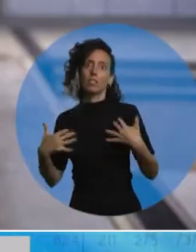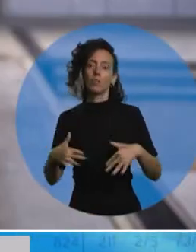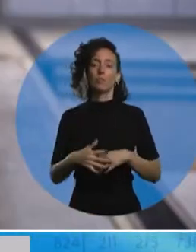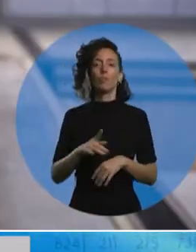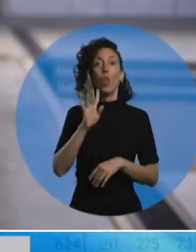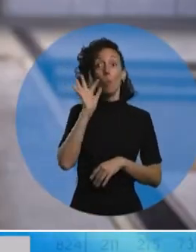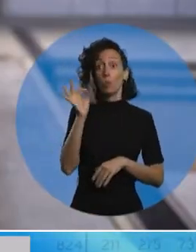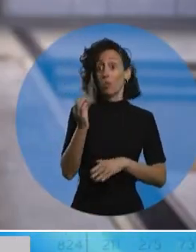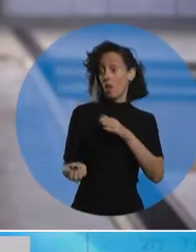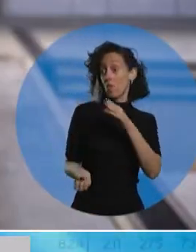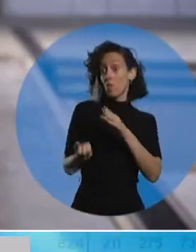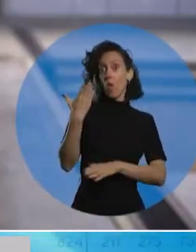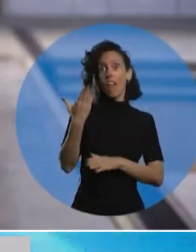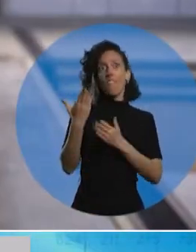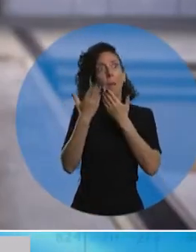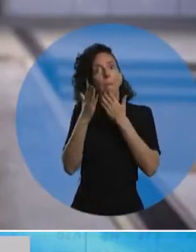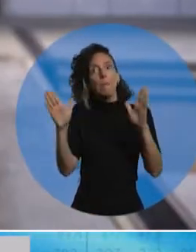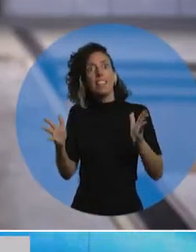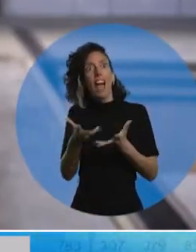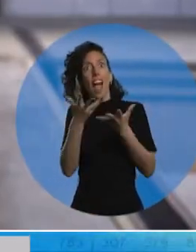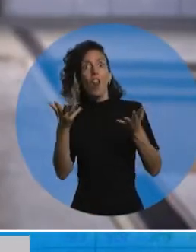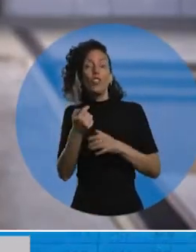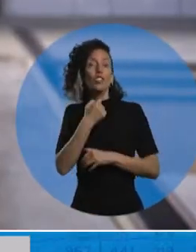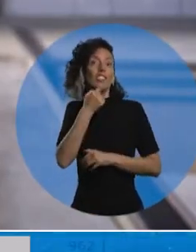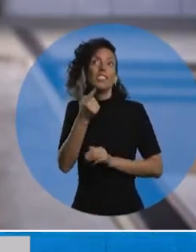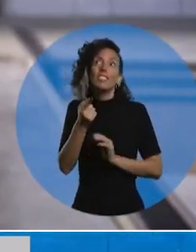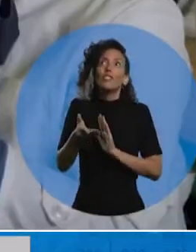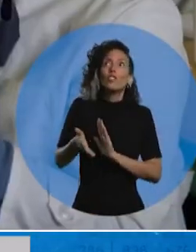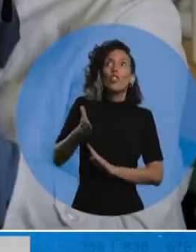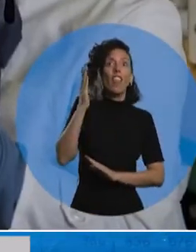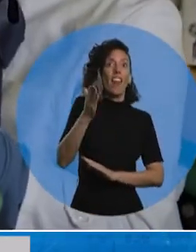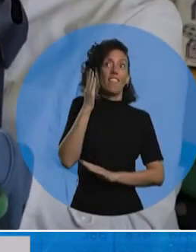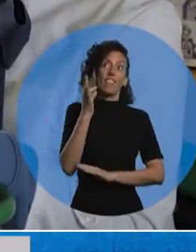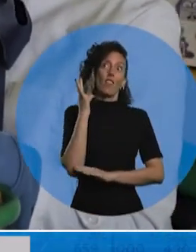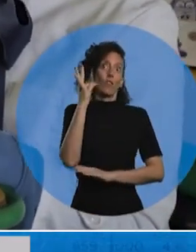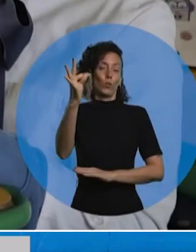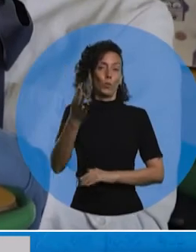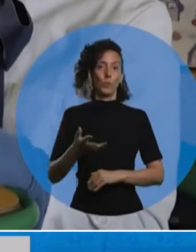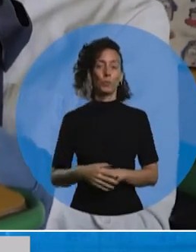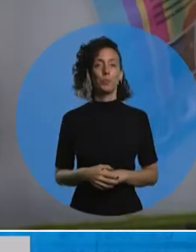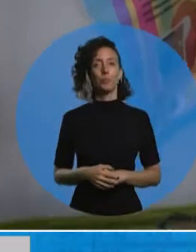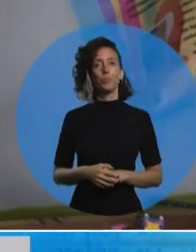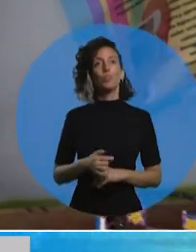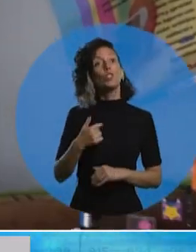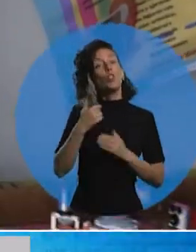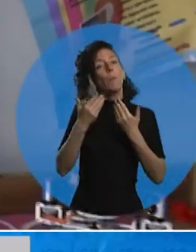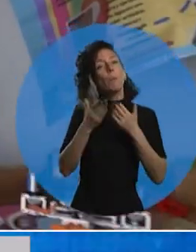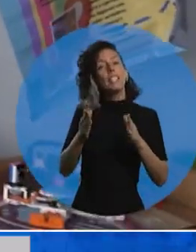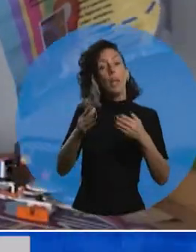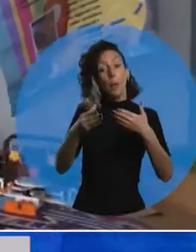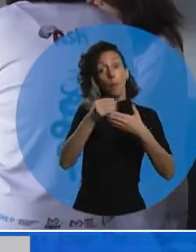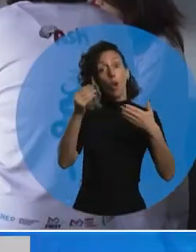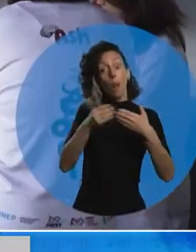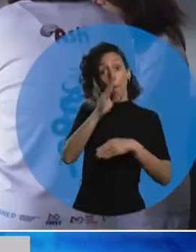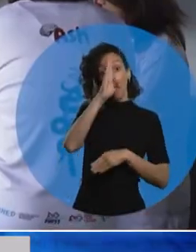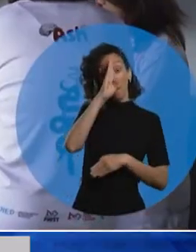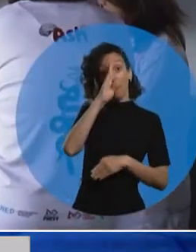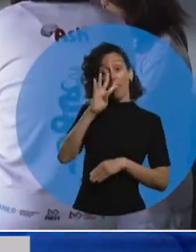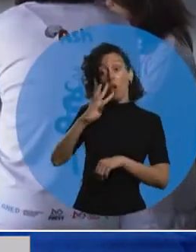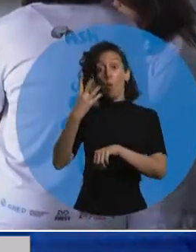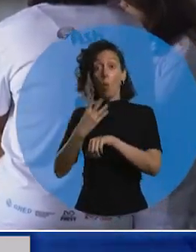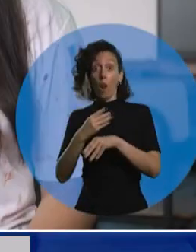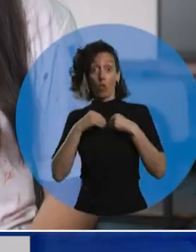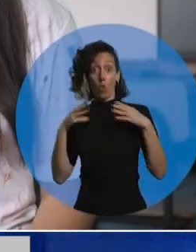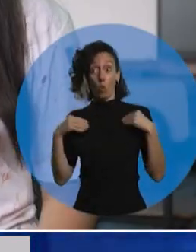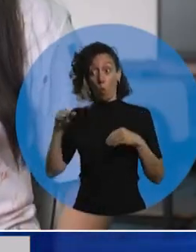chiquilinas se enganchen con estas cosas y que puedan también ver todo el potencial que tiene y todas las posibilidades que tienen para sus